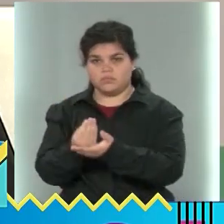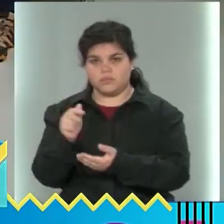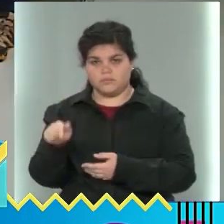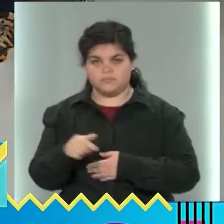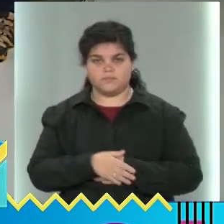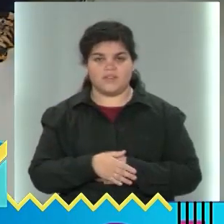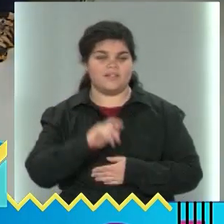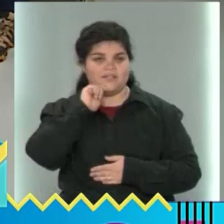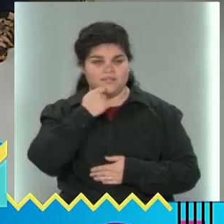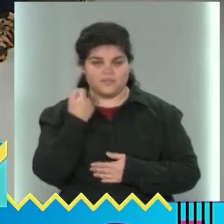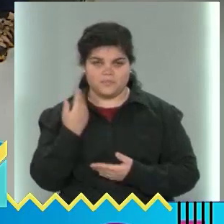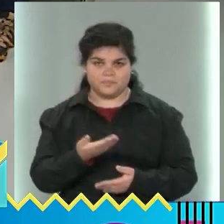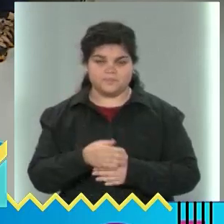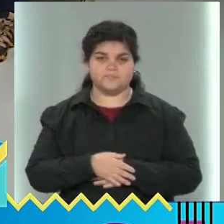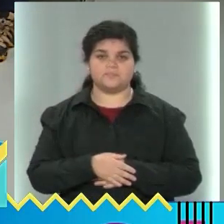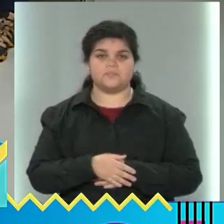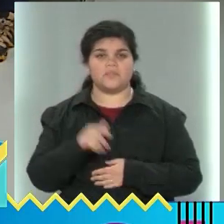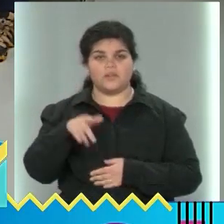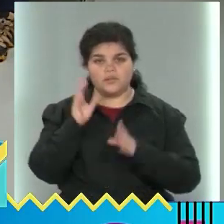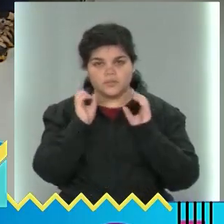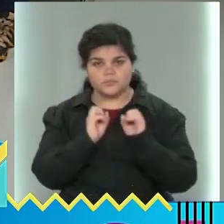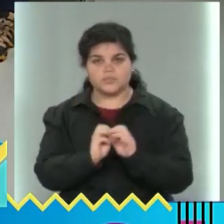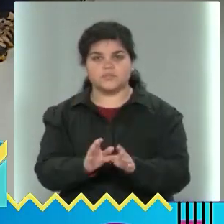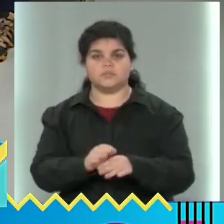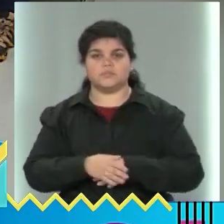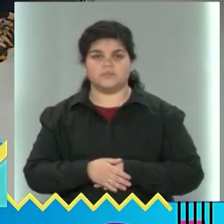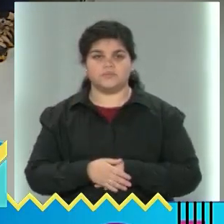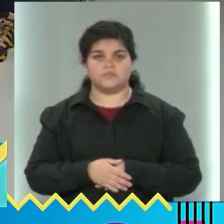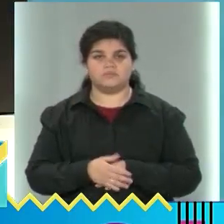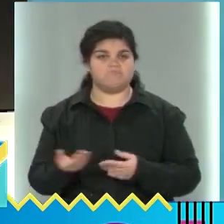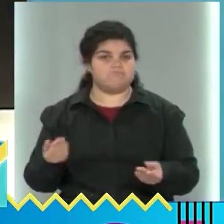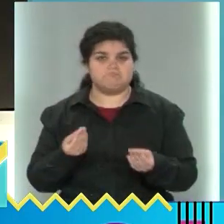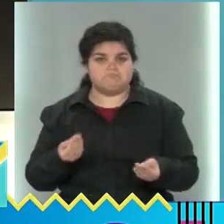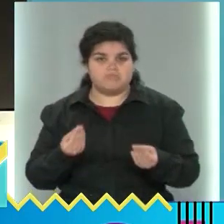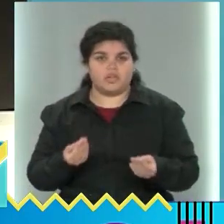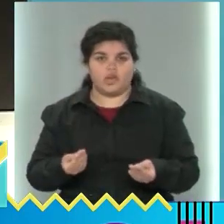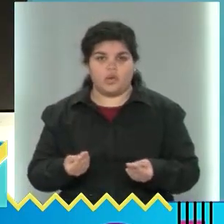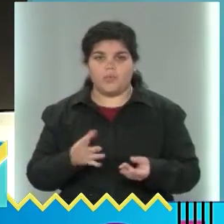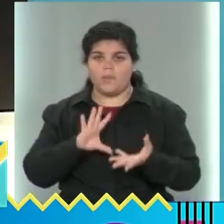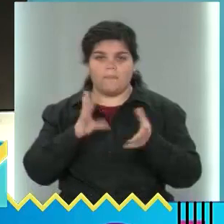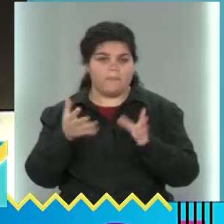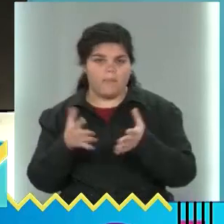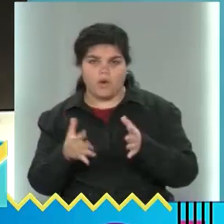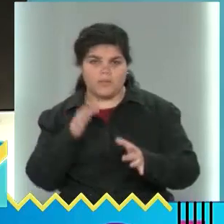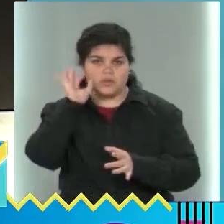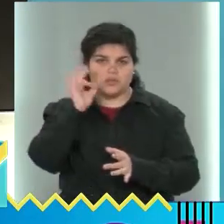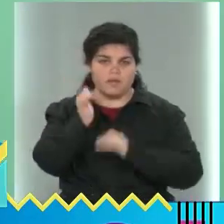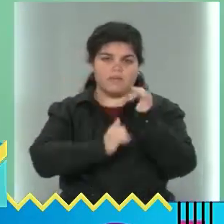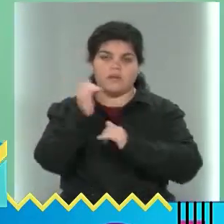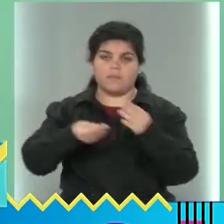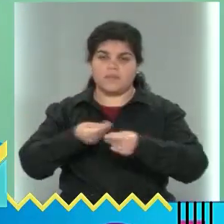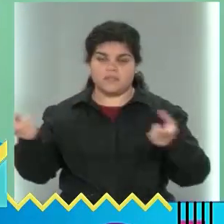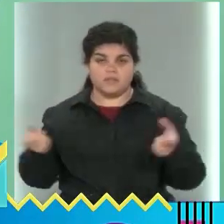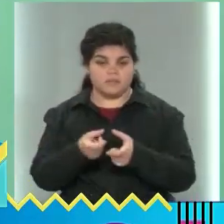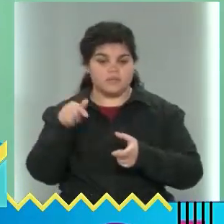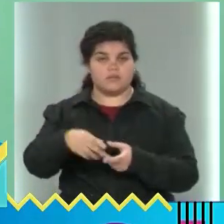Bueno, arranquemos, Caro, con este mapa, ¿qué se puede decir? ¿Cómo está este diagnóstico de las pymes en Argentina? Así es, nos vamos a